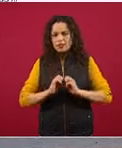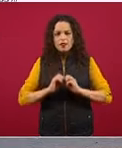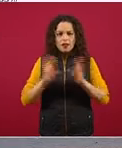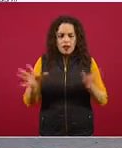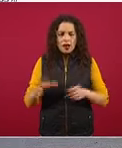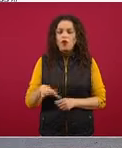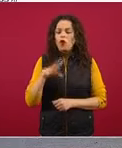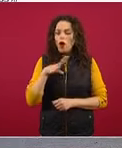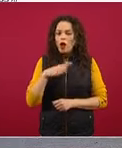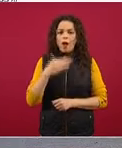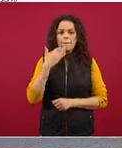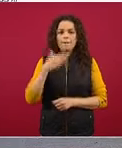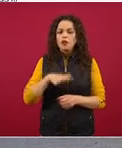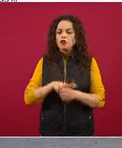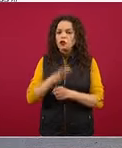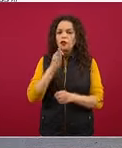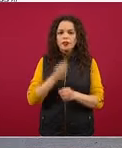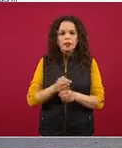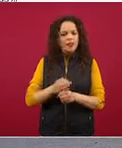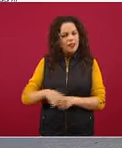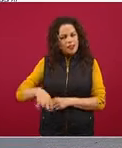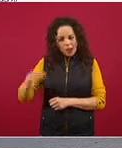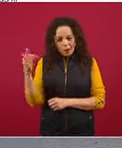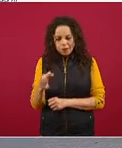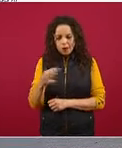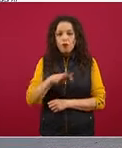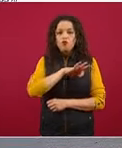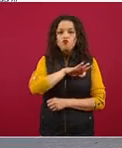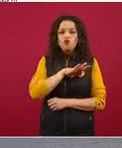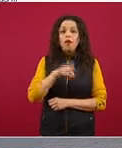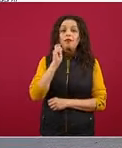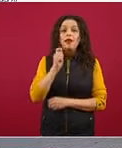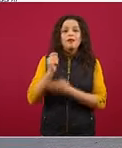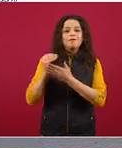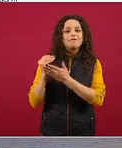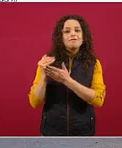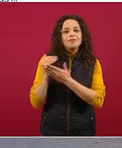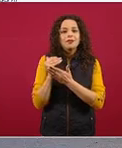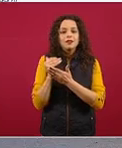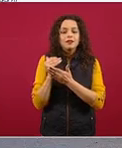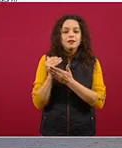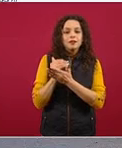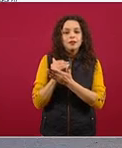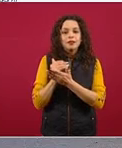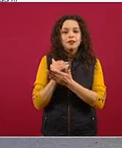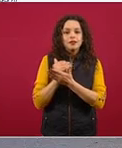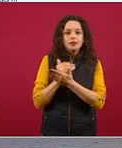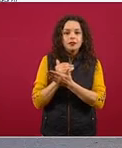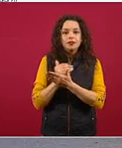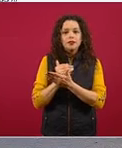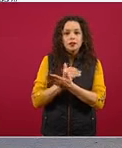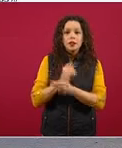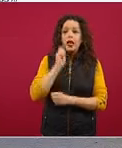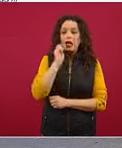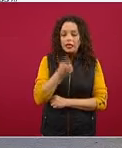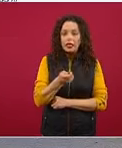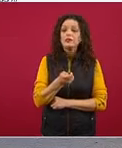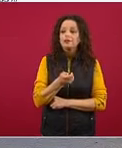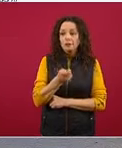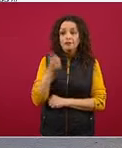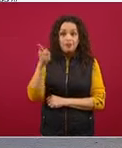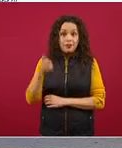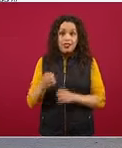la suficiente efectividad para reducir la probabilidad de que usted, que